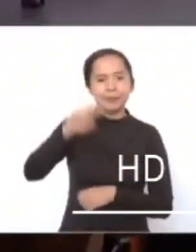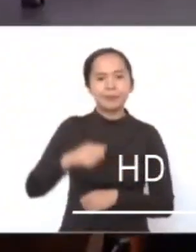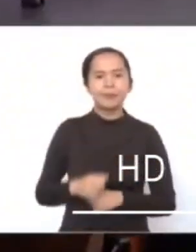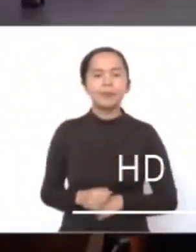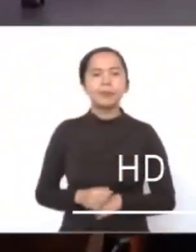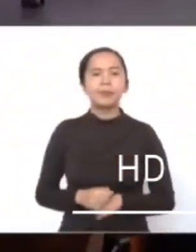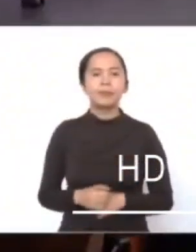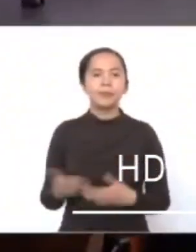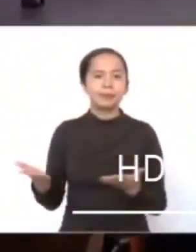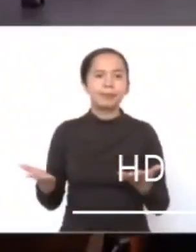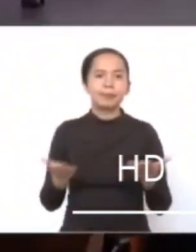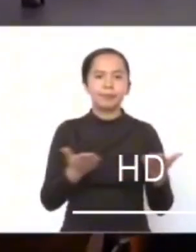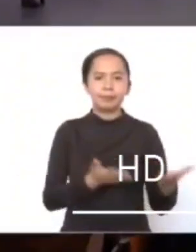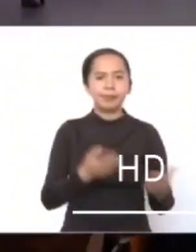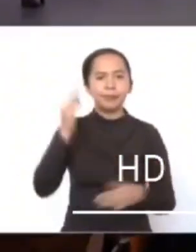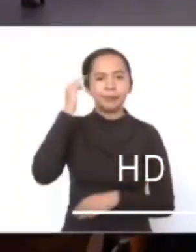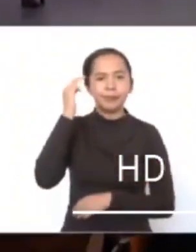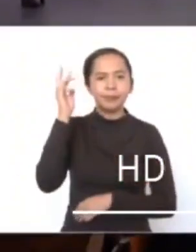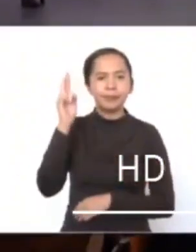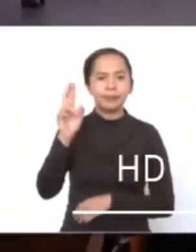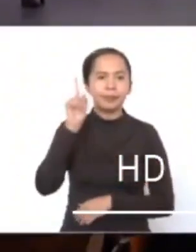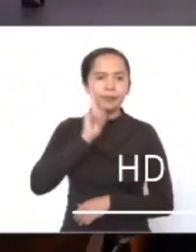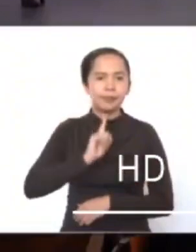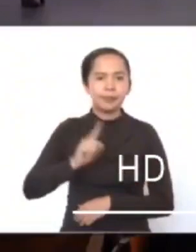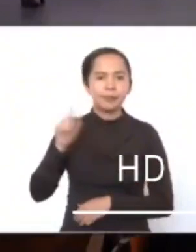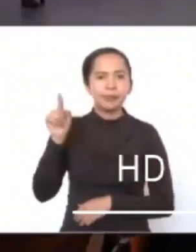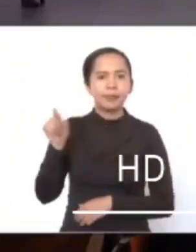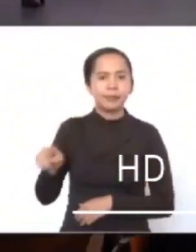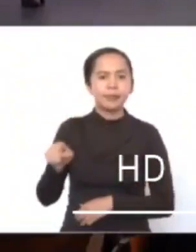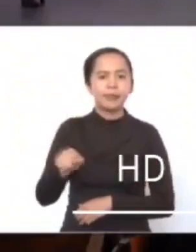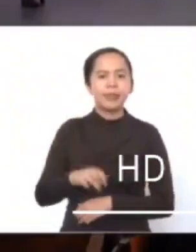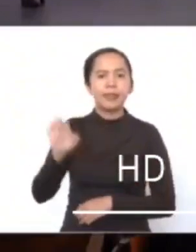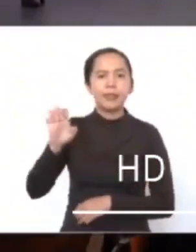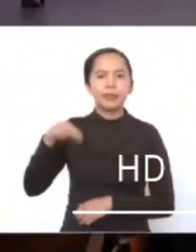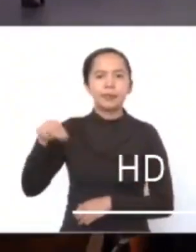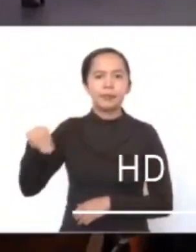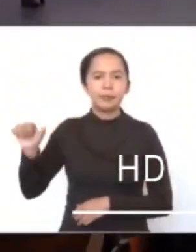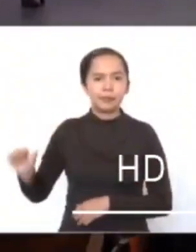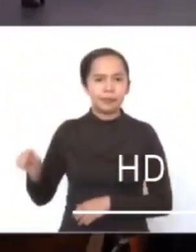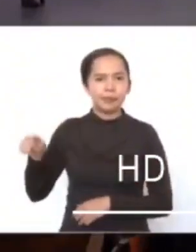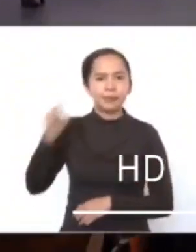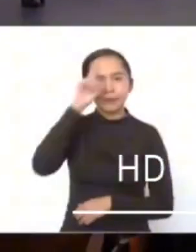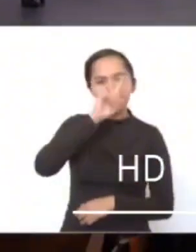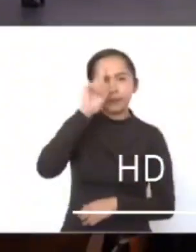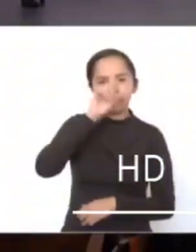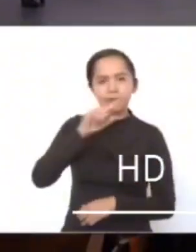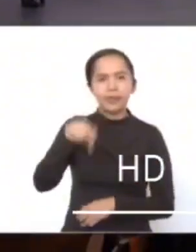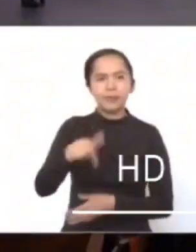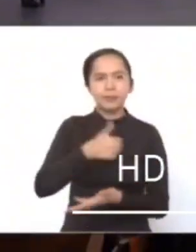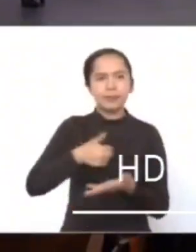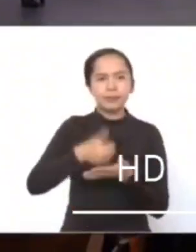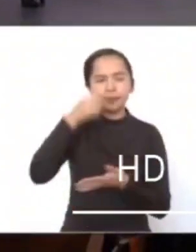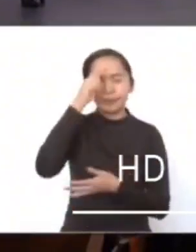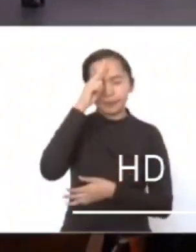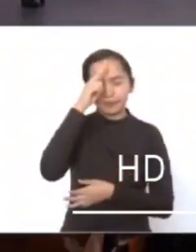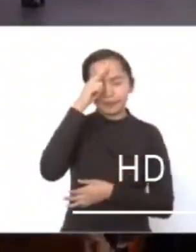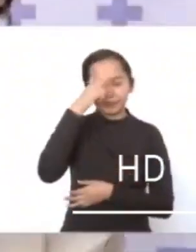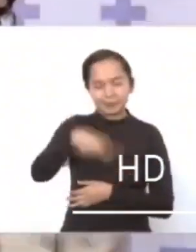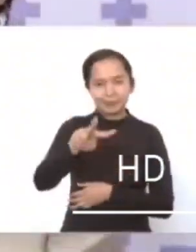Nos acompaña la maestra Emma Aurora Campos Burgos, consejera de la Judicatura de la Ciudad de México.